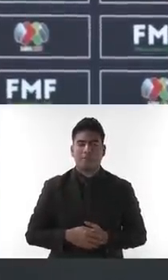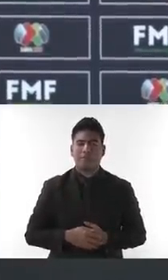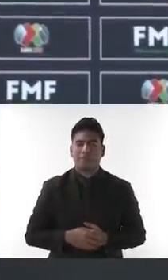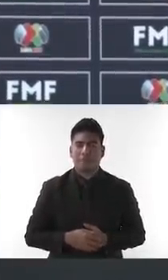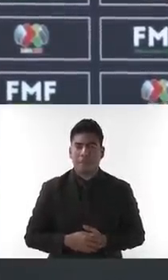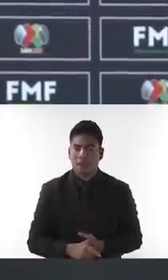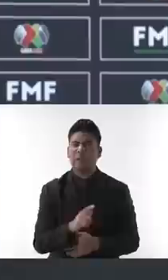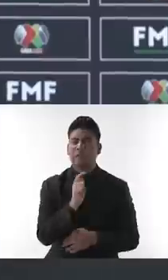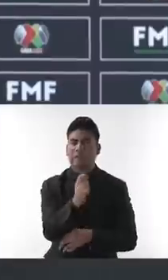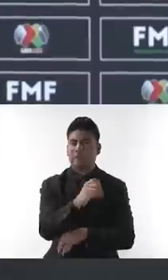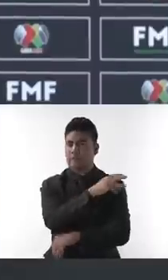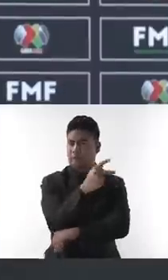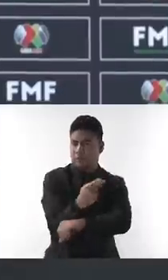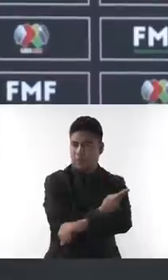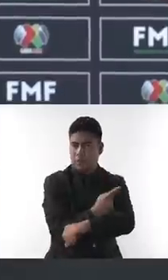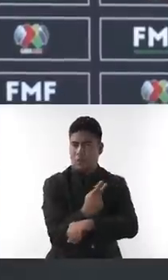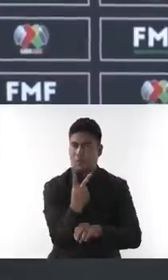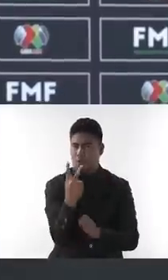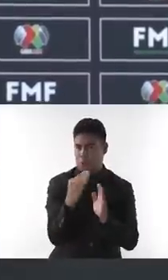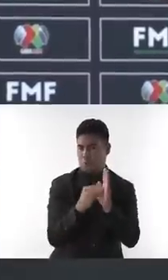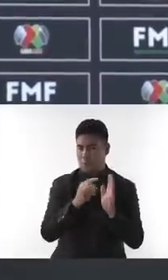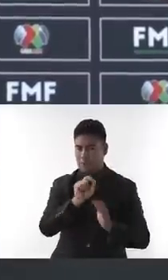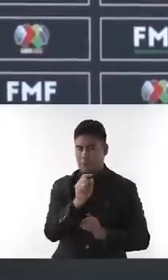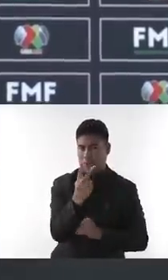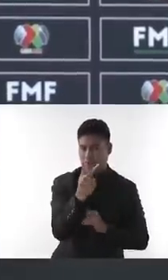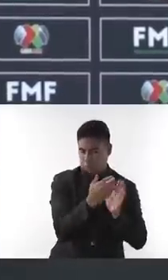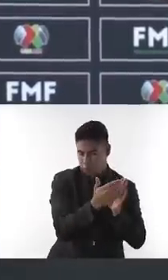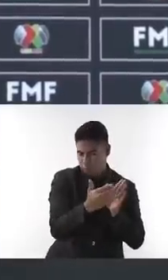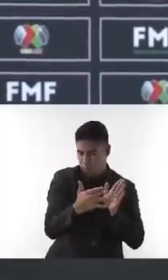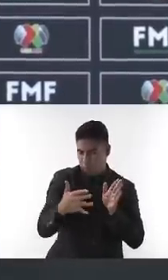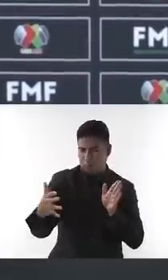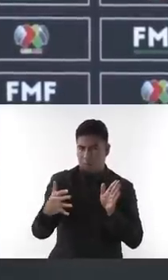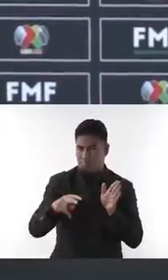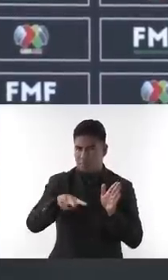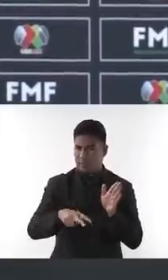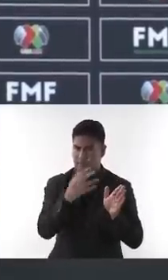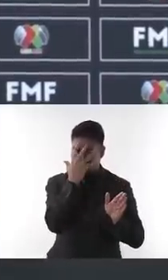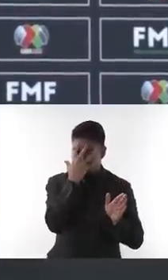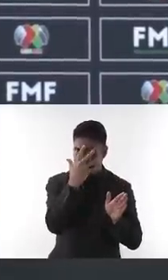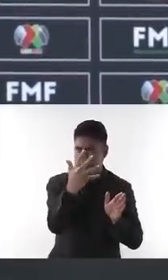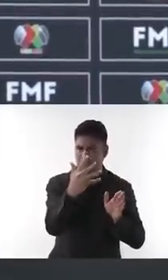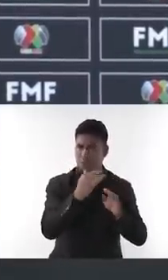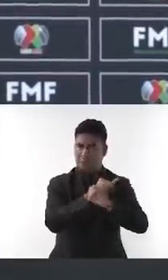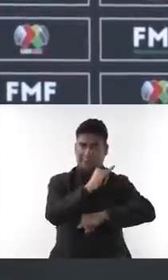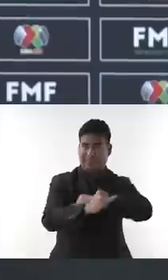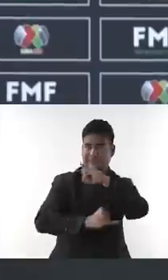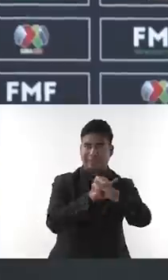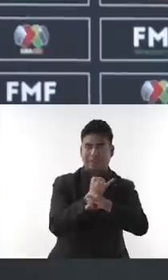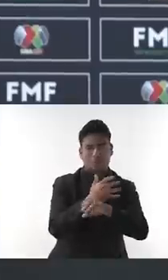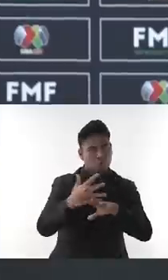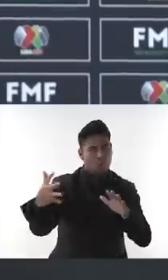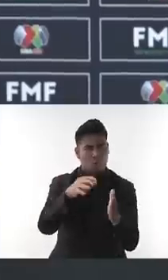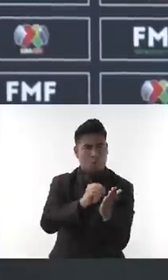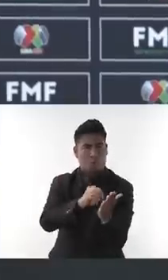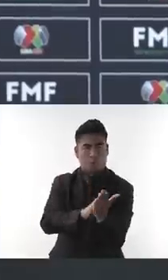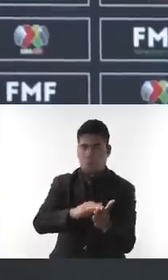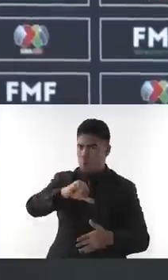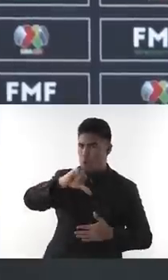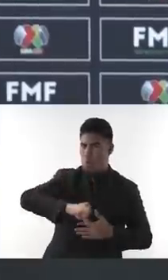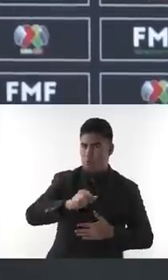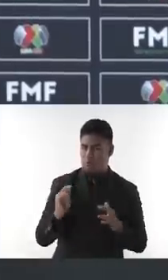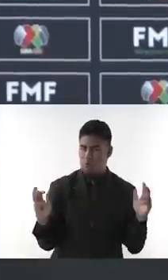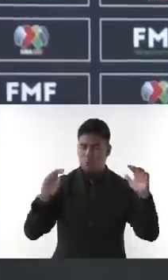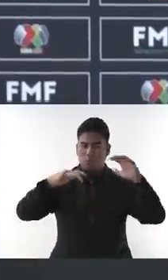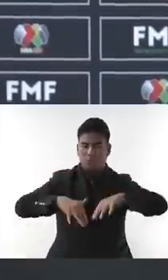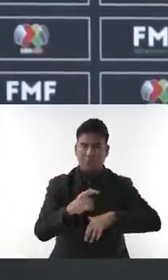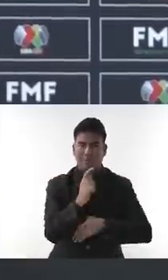nacionales en el 2022 fue muy serio. El día de hoy nos reunimos